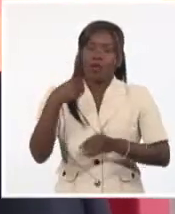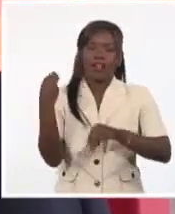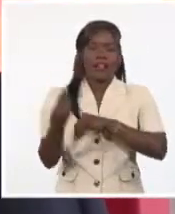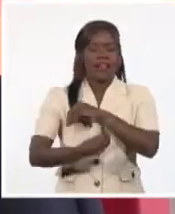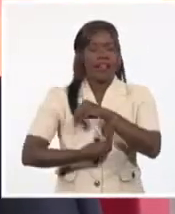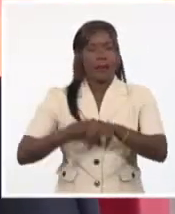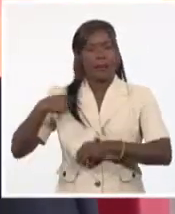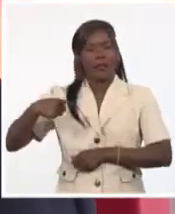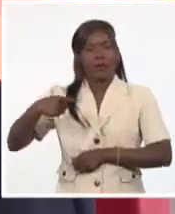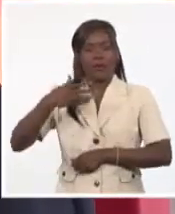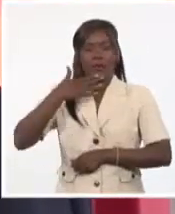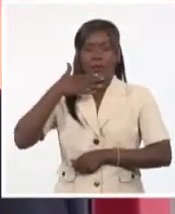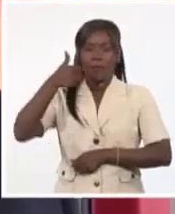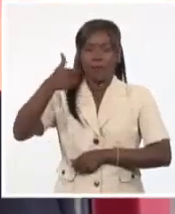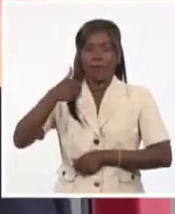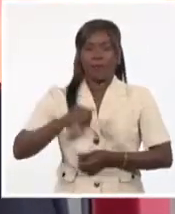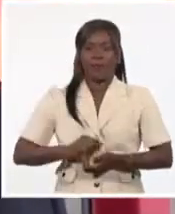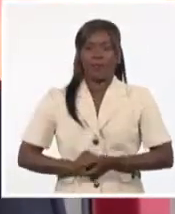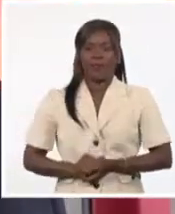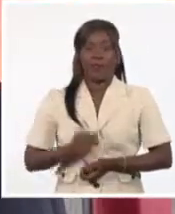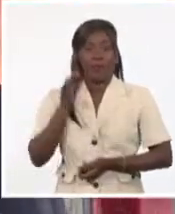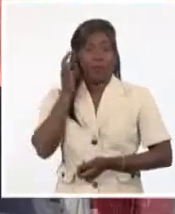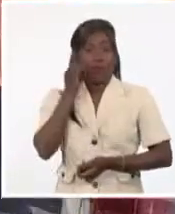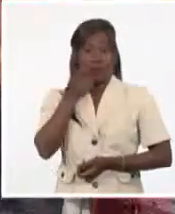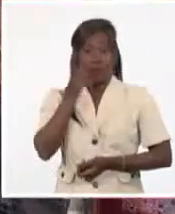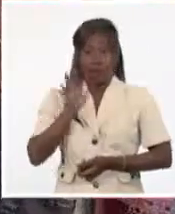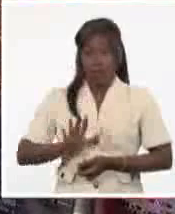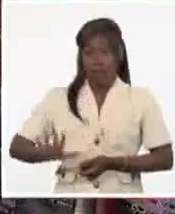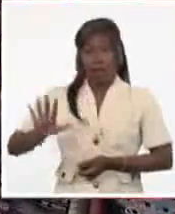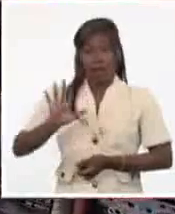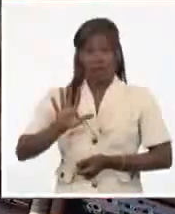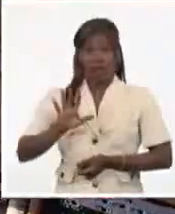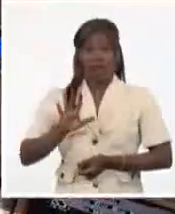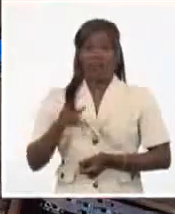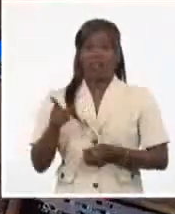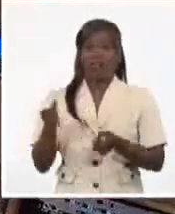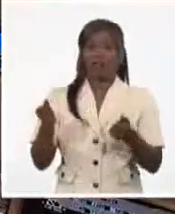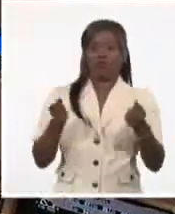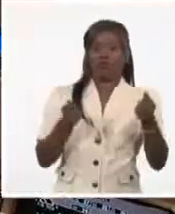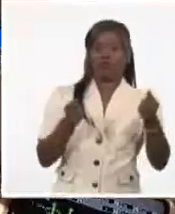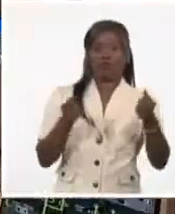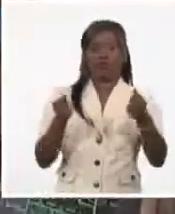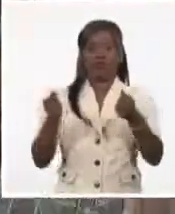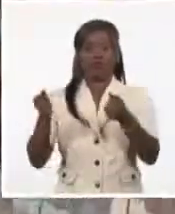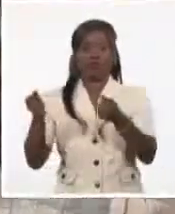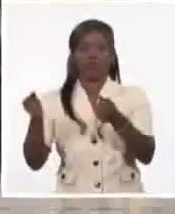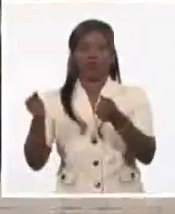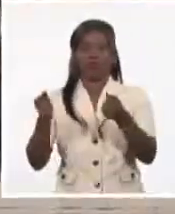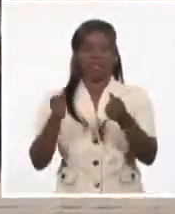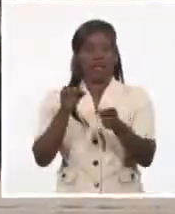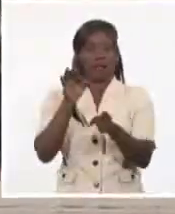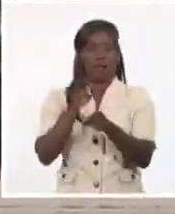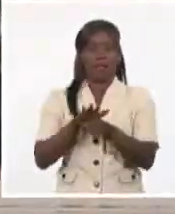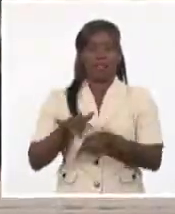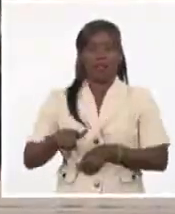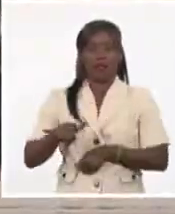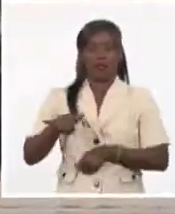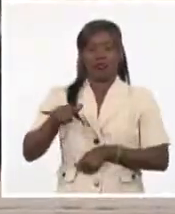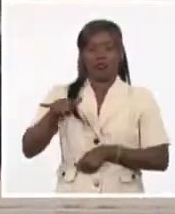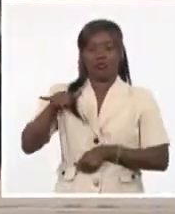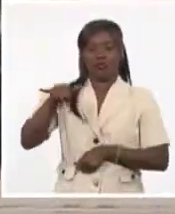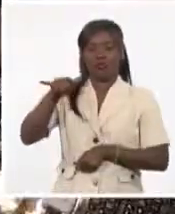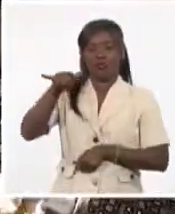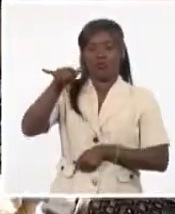días. La mujer africana pionera en pilotar un avión comienza las maniobras de despegue en el aeropuerto